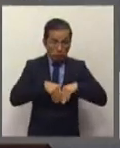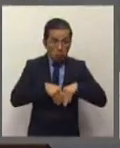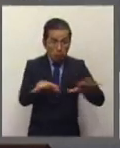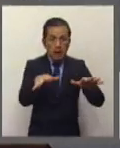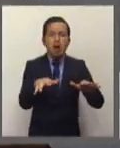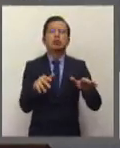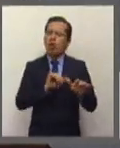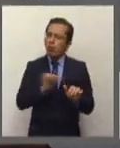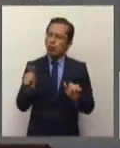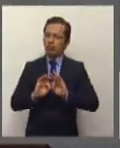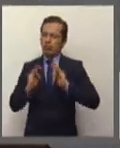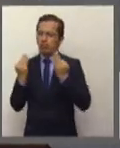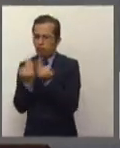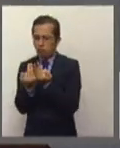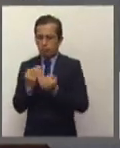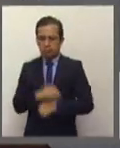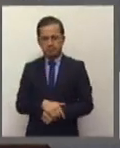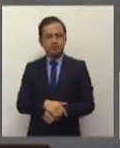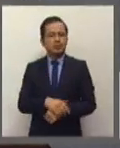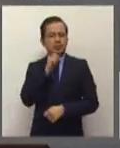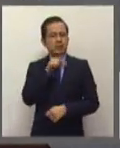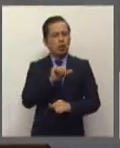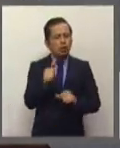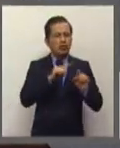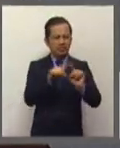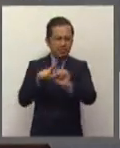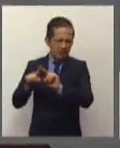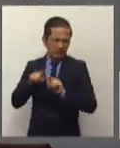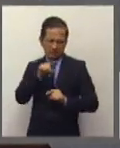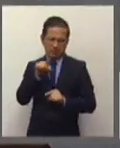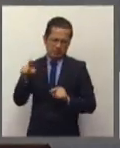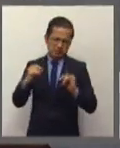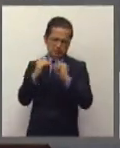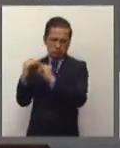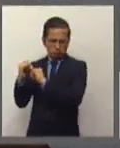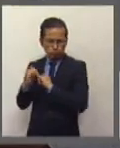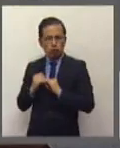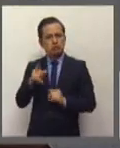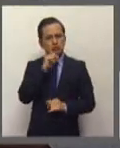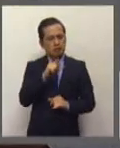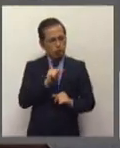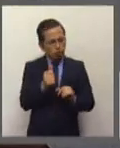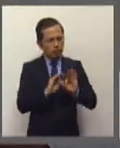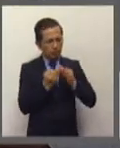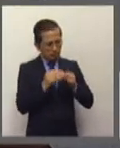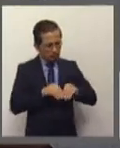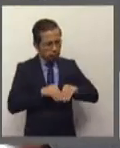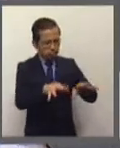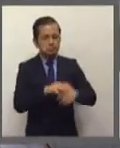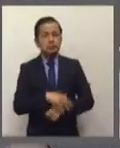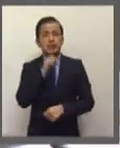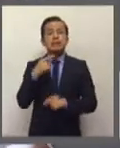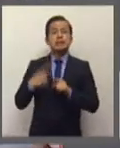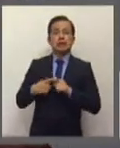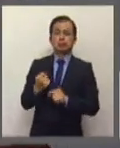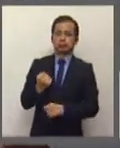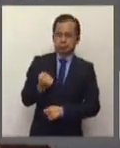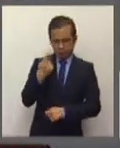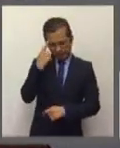gubernamental, el universo de los órganos susceptibles de publicar actos de autoridad, el cúmulo de los actos de autoridad y